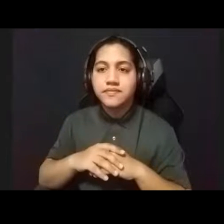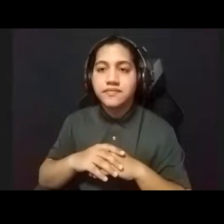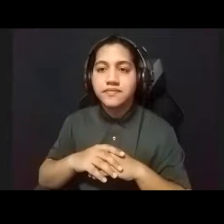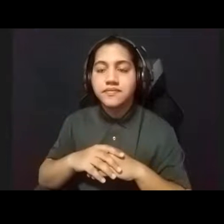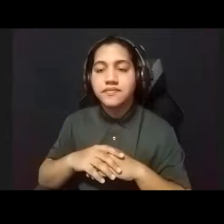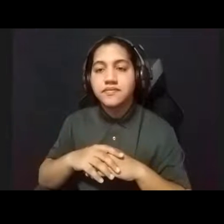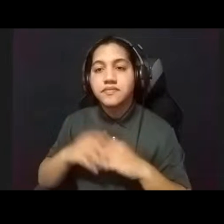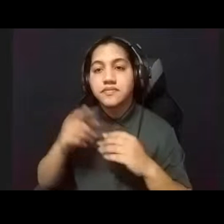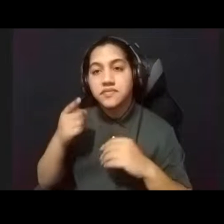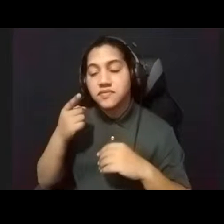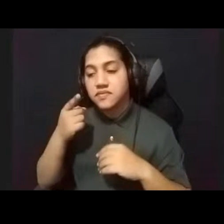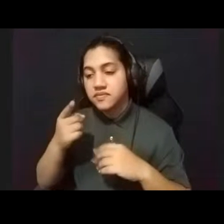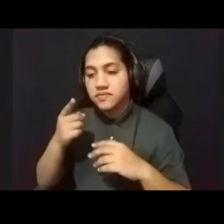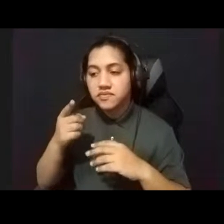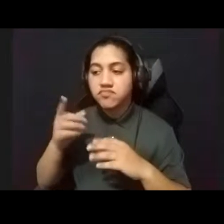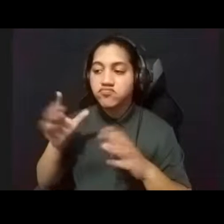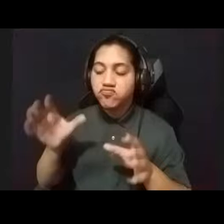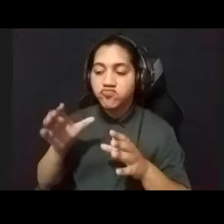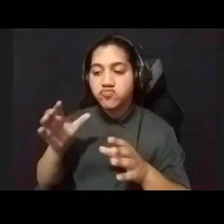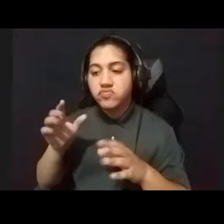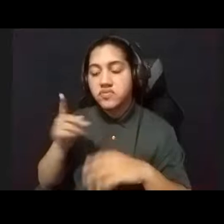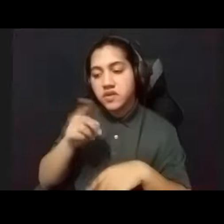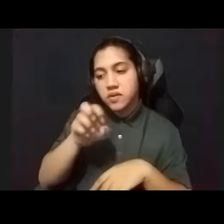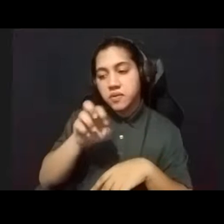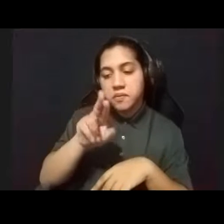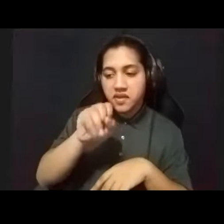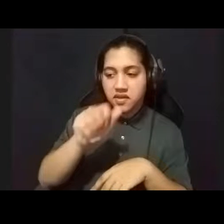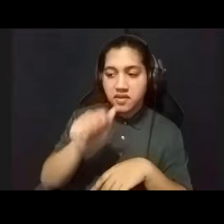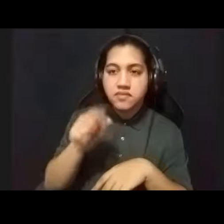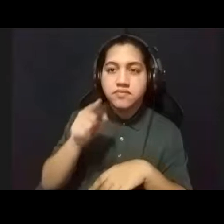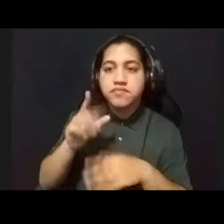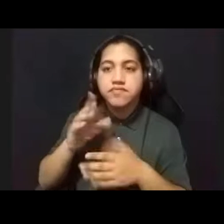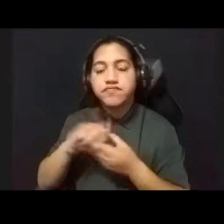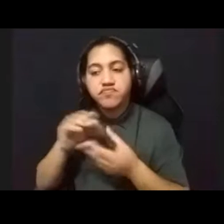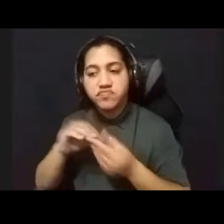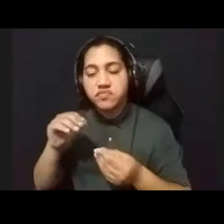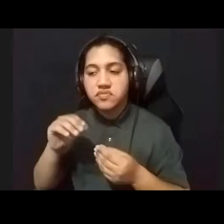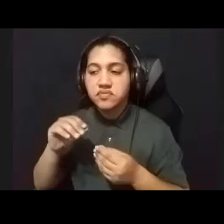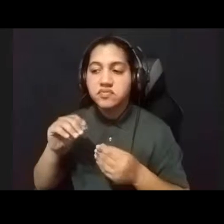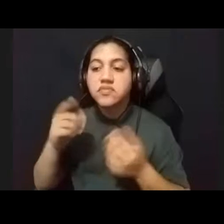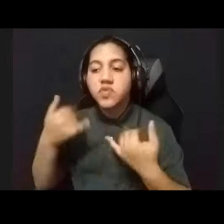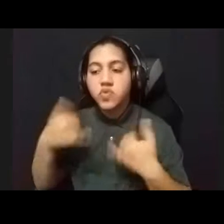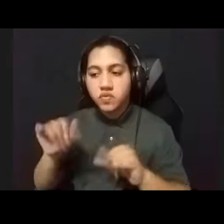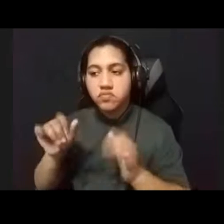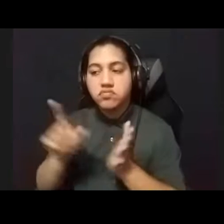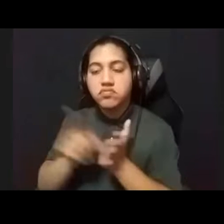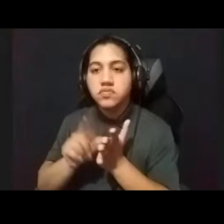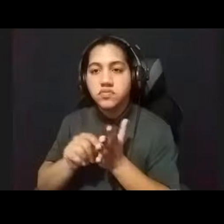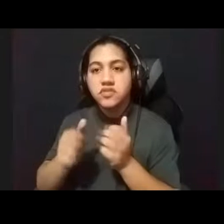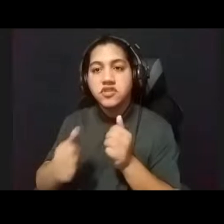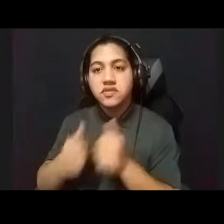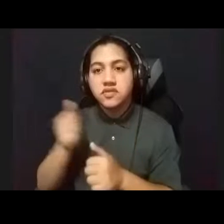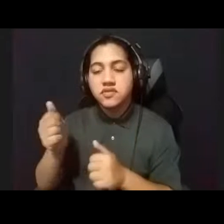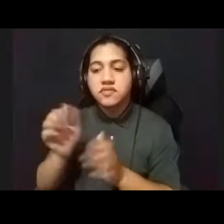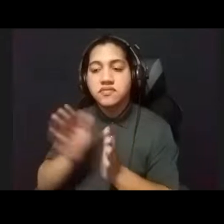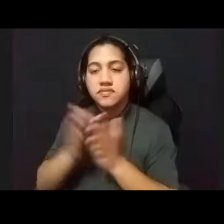narraciones que les he hecho de Persia son narraciones que todavía se publican y están en la gran mayoría de los